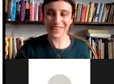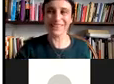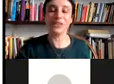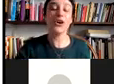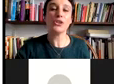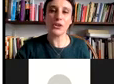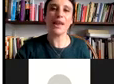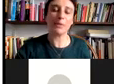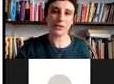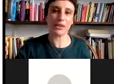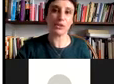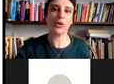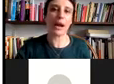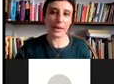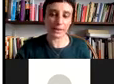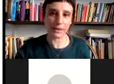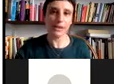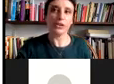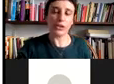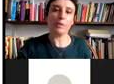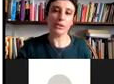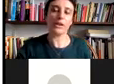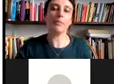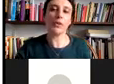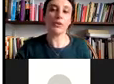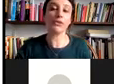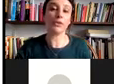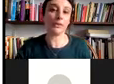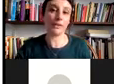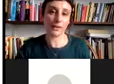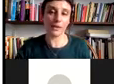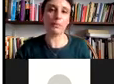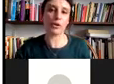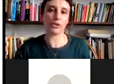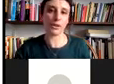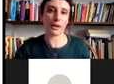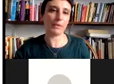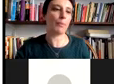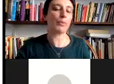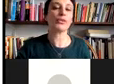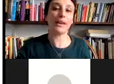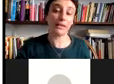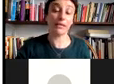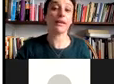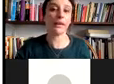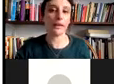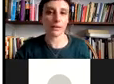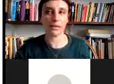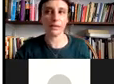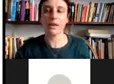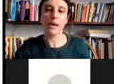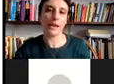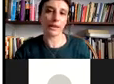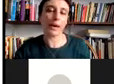Civil argentino, todas las personas somos capaces, todas las personas podemos decidir por nosotras mismas, podemos entender y